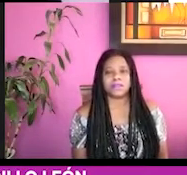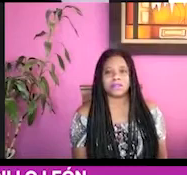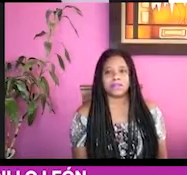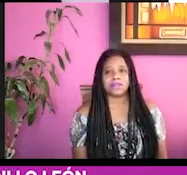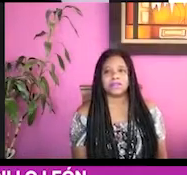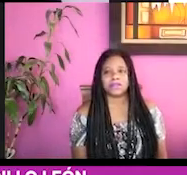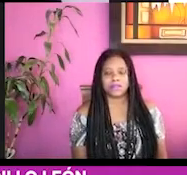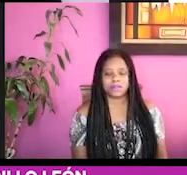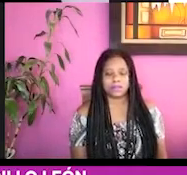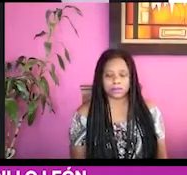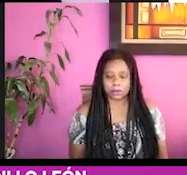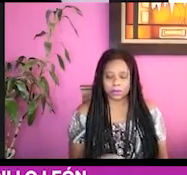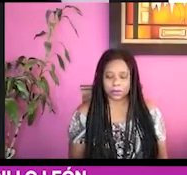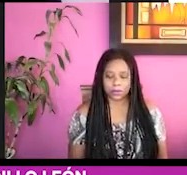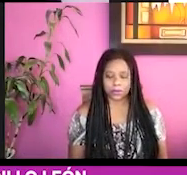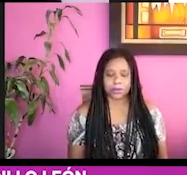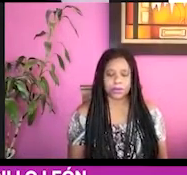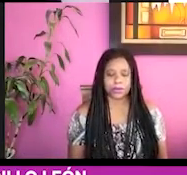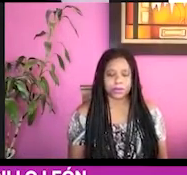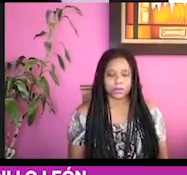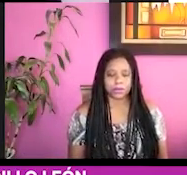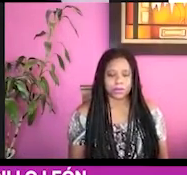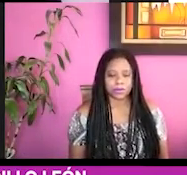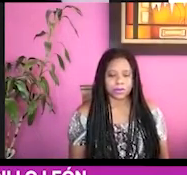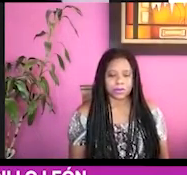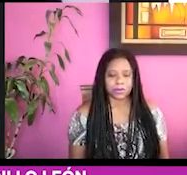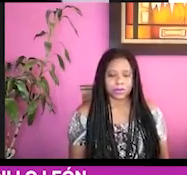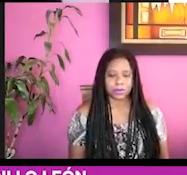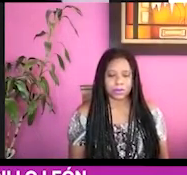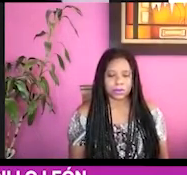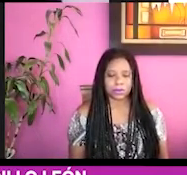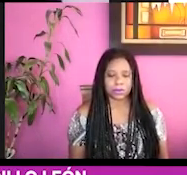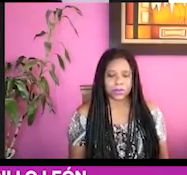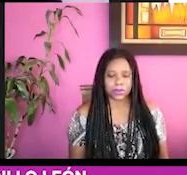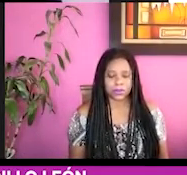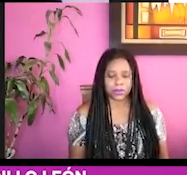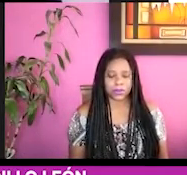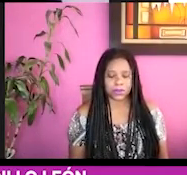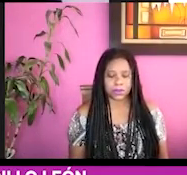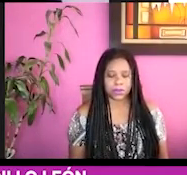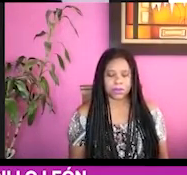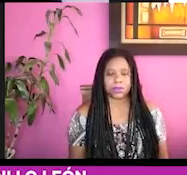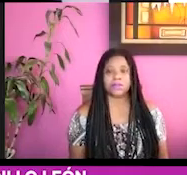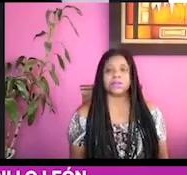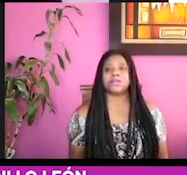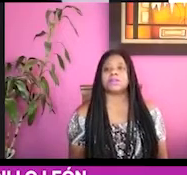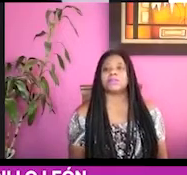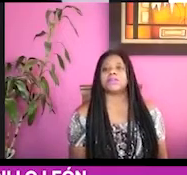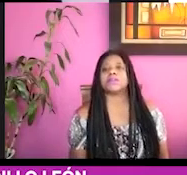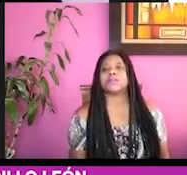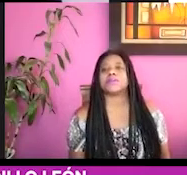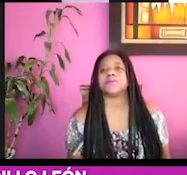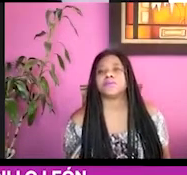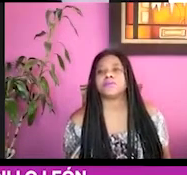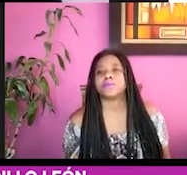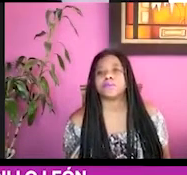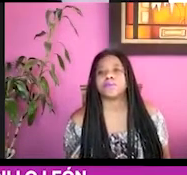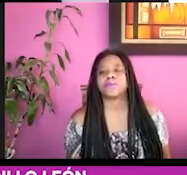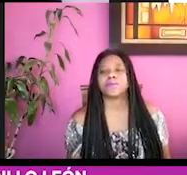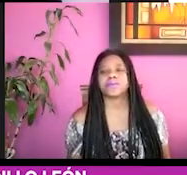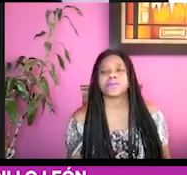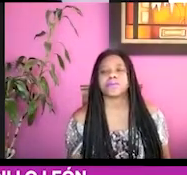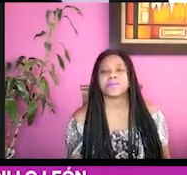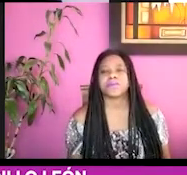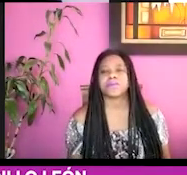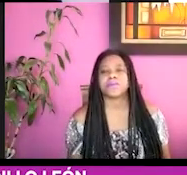Muchos maestros también están abogando por imprimir textos y llevarlos a los estudiantes que no tienen conectividad. Y en realidad existe un